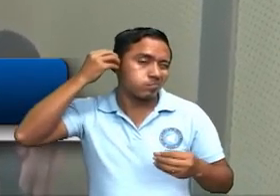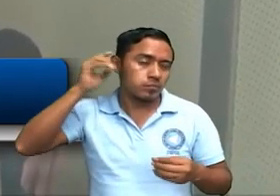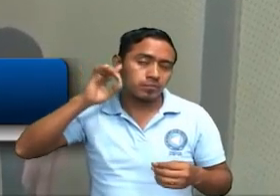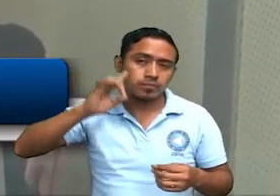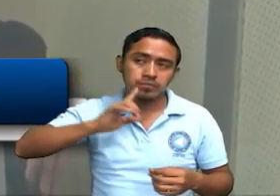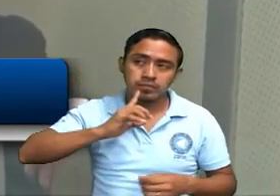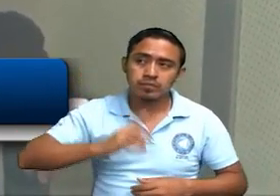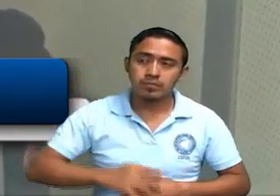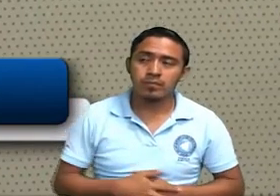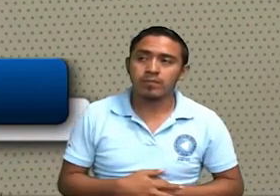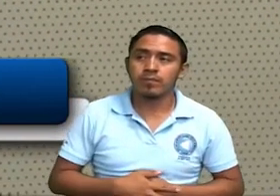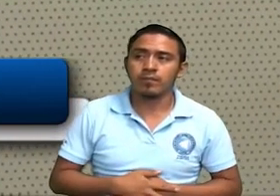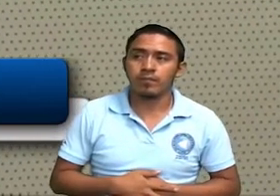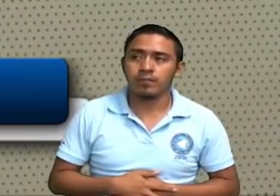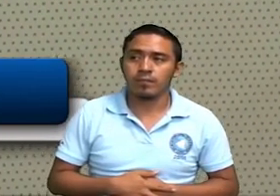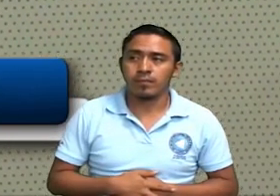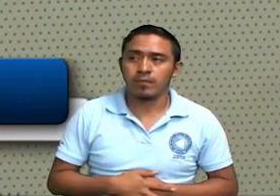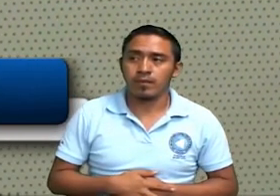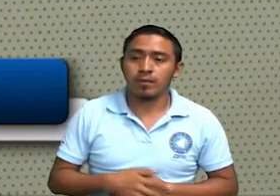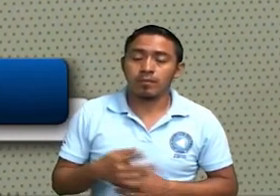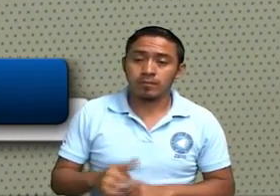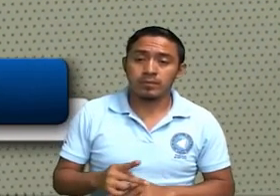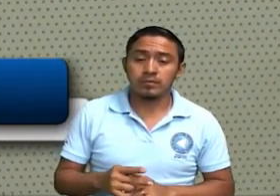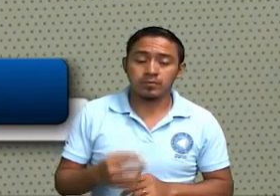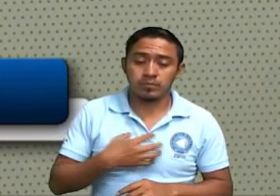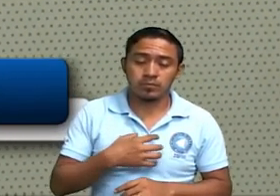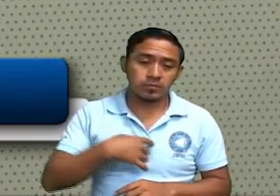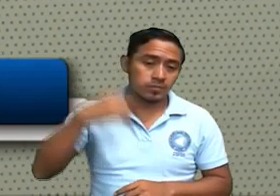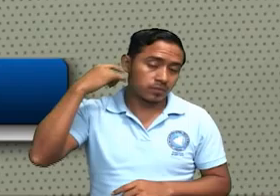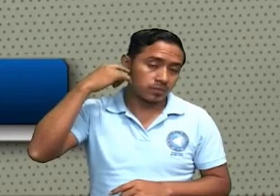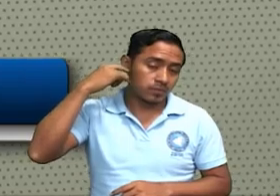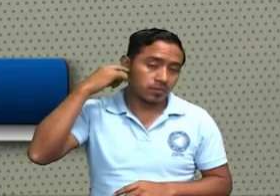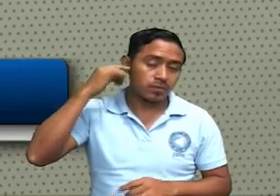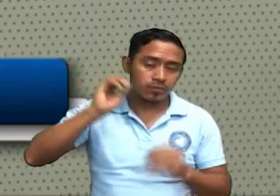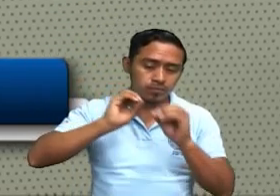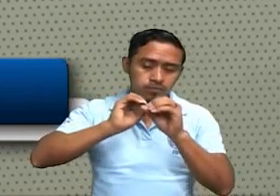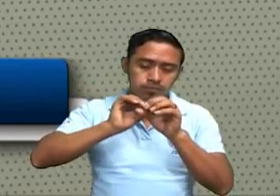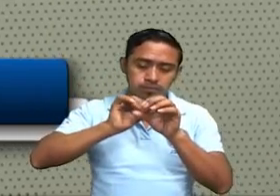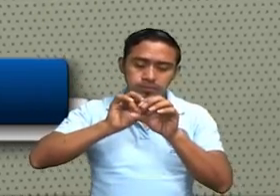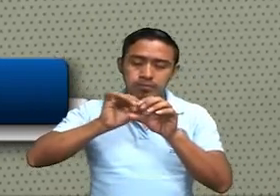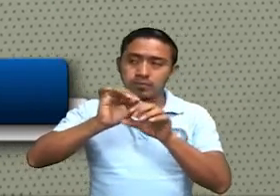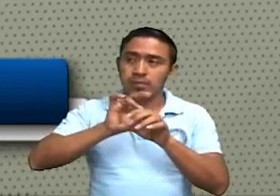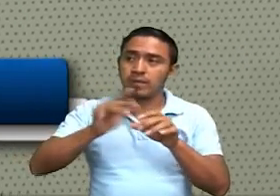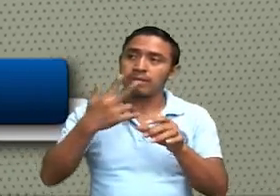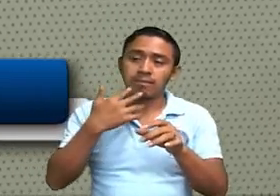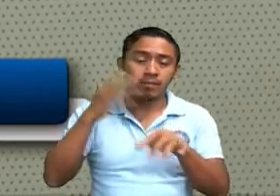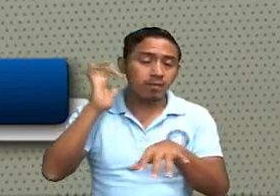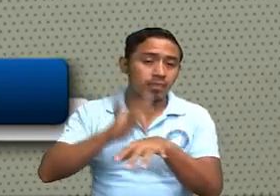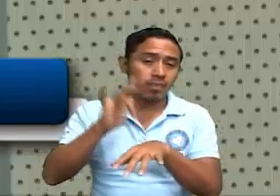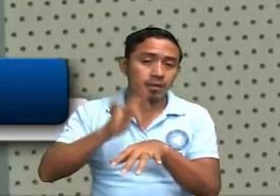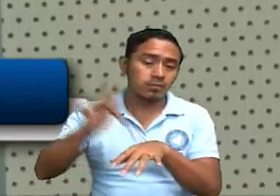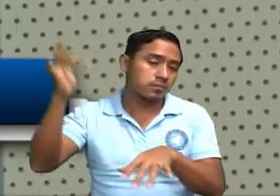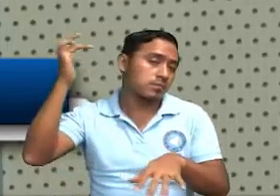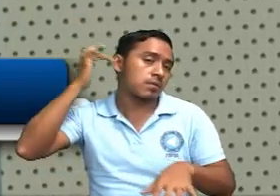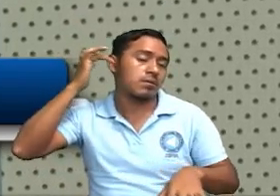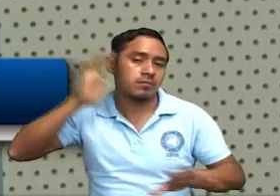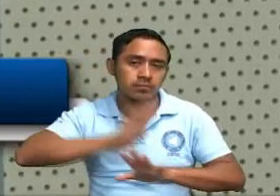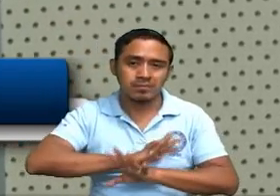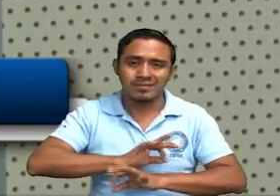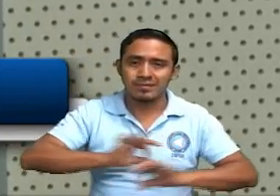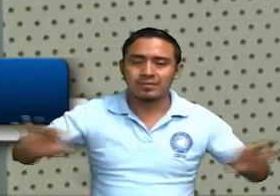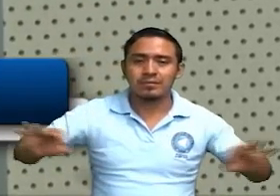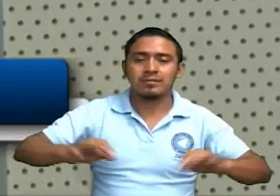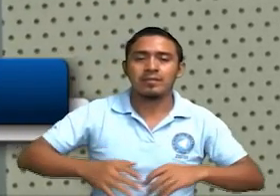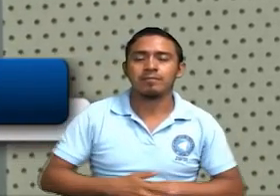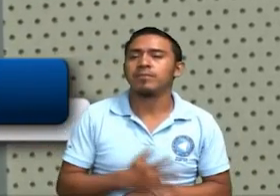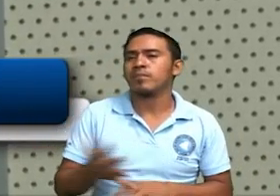que produce el oído es lo necesario. Uh-huh. Es lo necesario. Y no se debe tocar el oído. Ahora, doctor, ¿qué